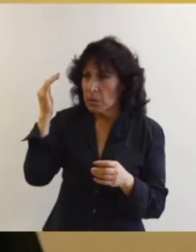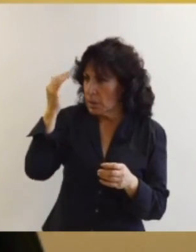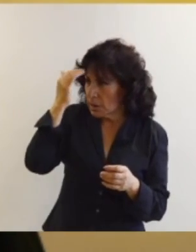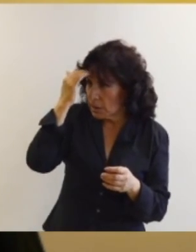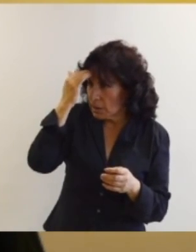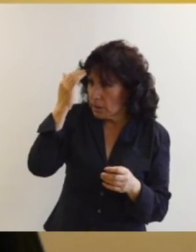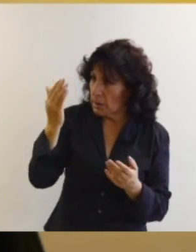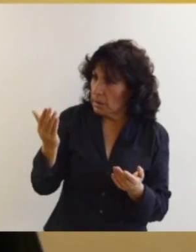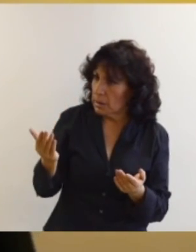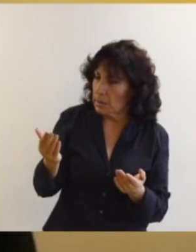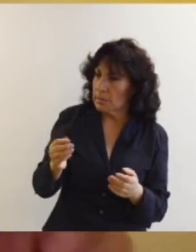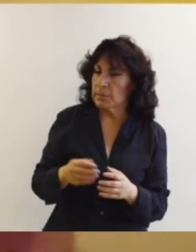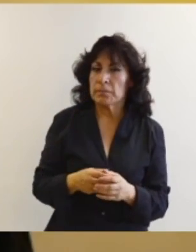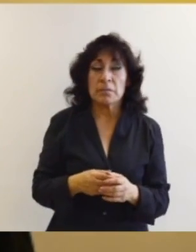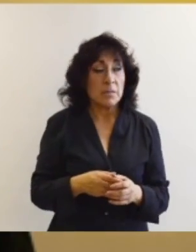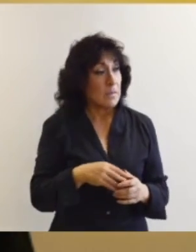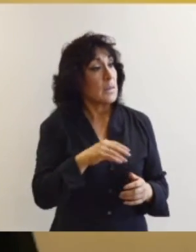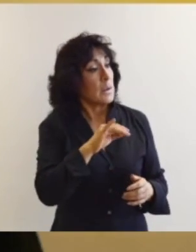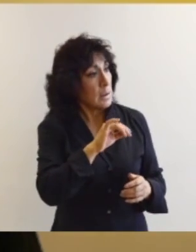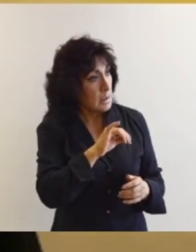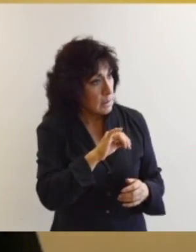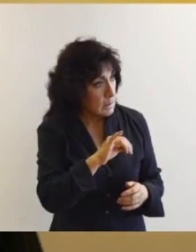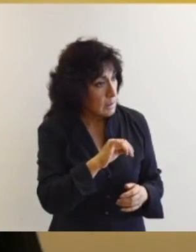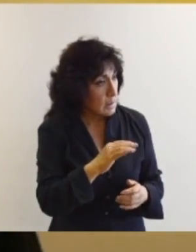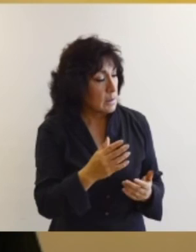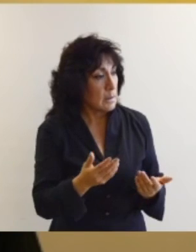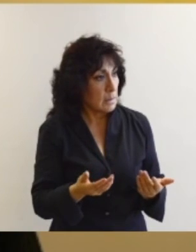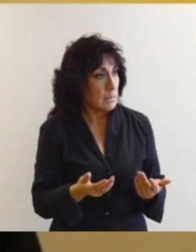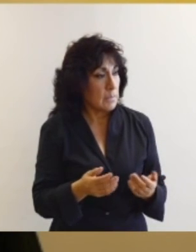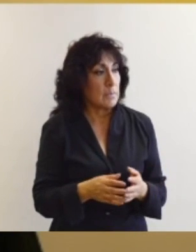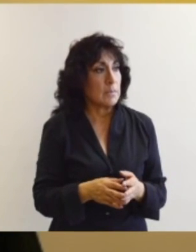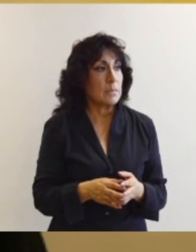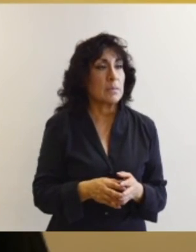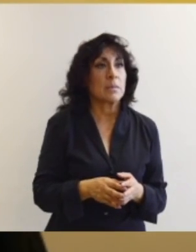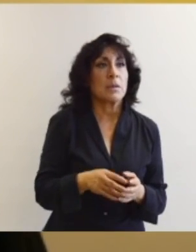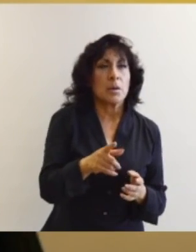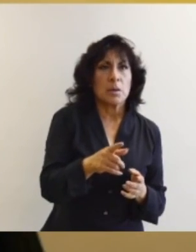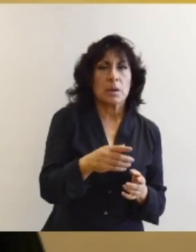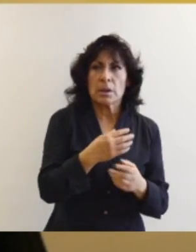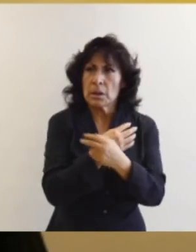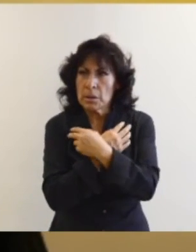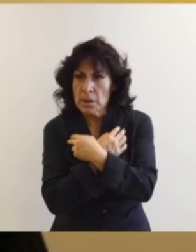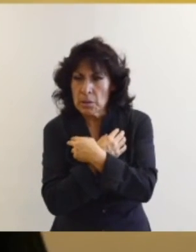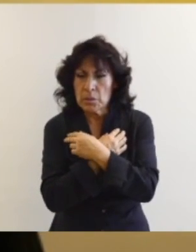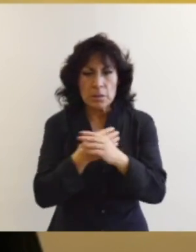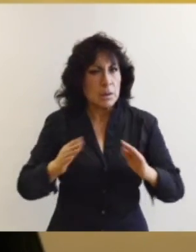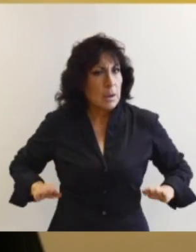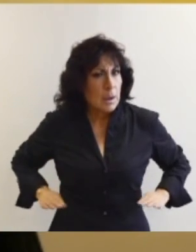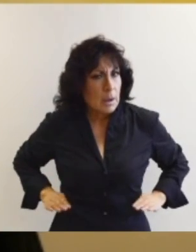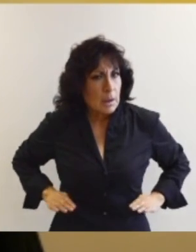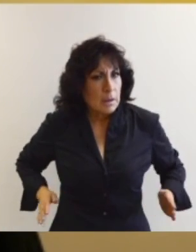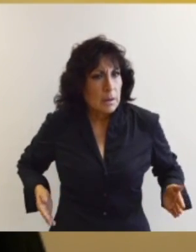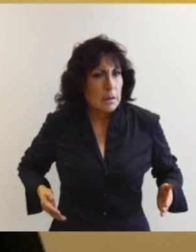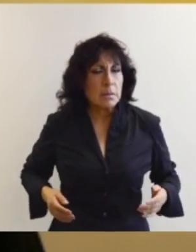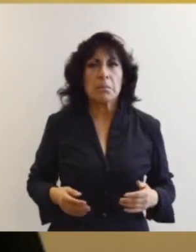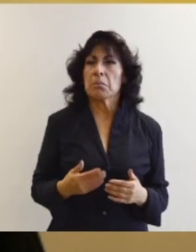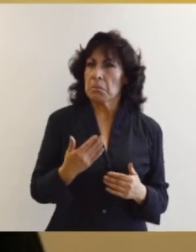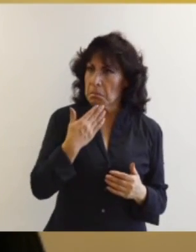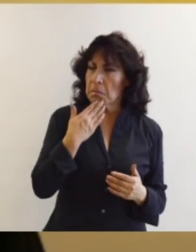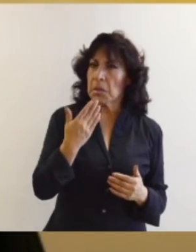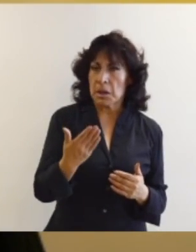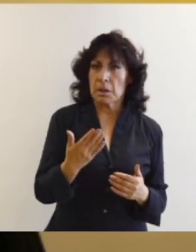Indudablemente. Usted se refiere a su carácter, ¿no? Pues bien, la vieja